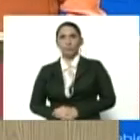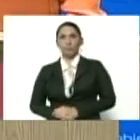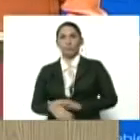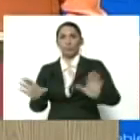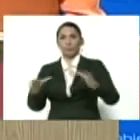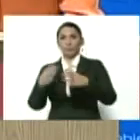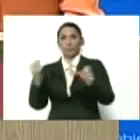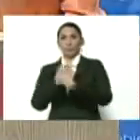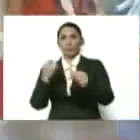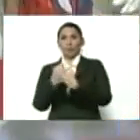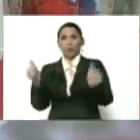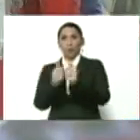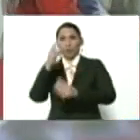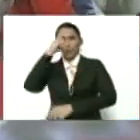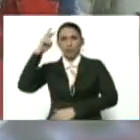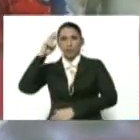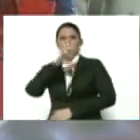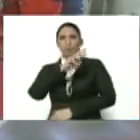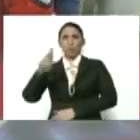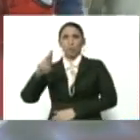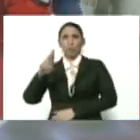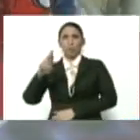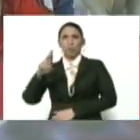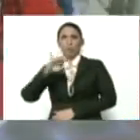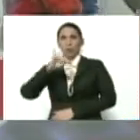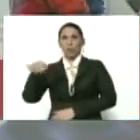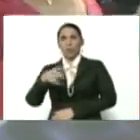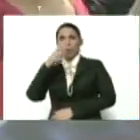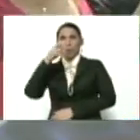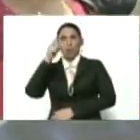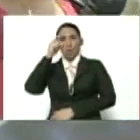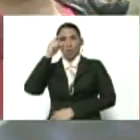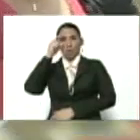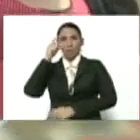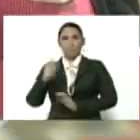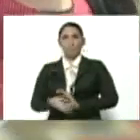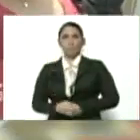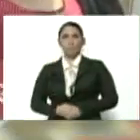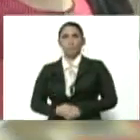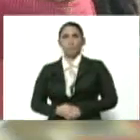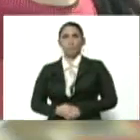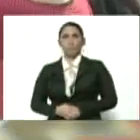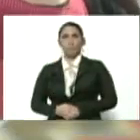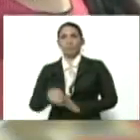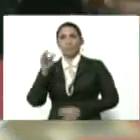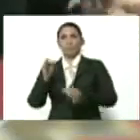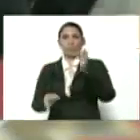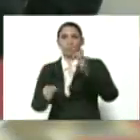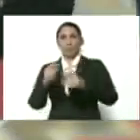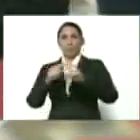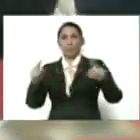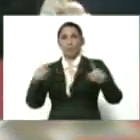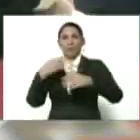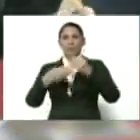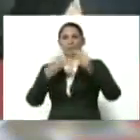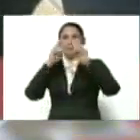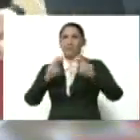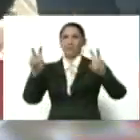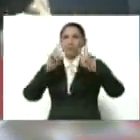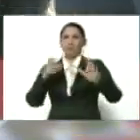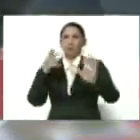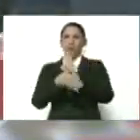de trabajo con el Canciller de la República, el licenciado Jorge Arriaza, justamente para hacer revisión de